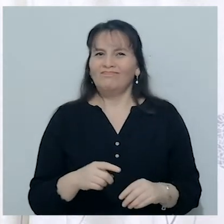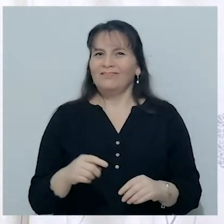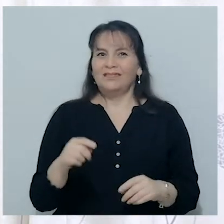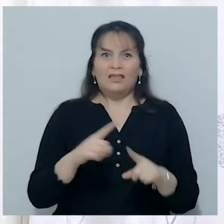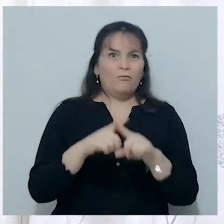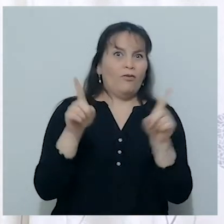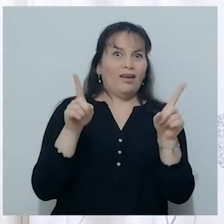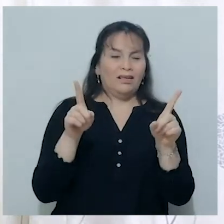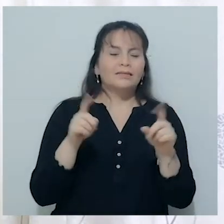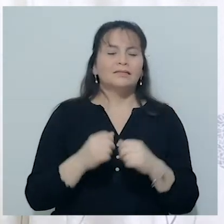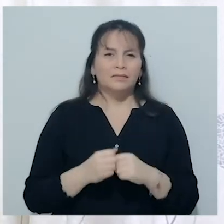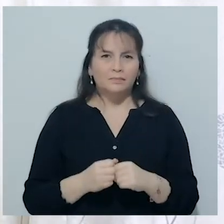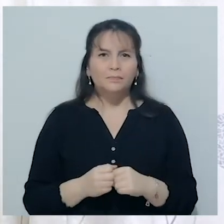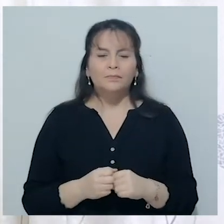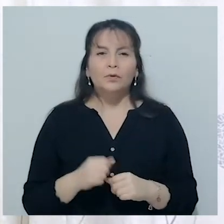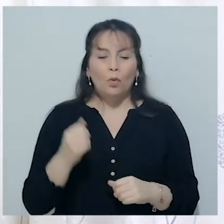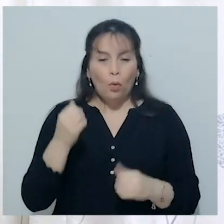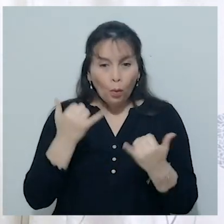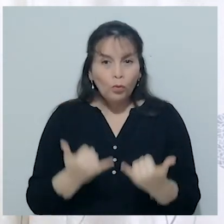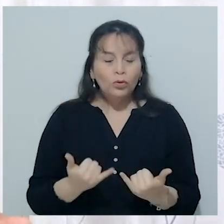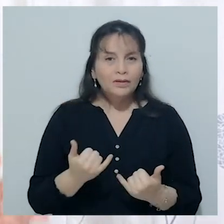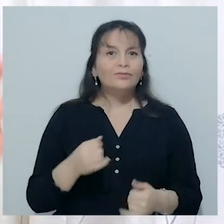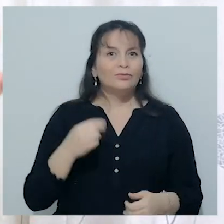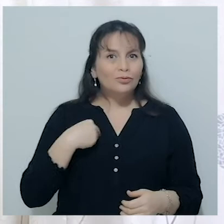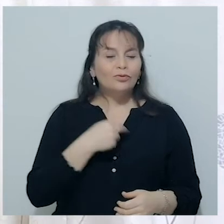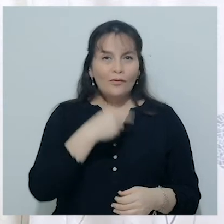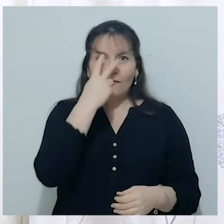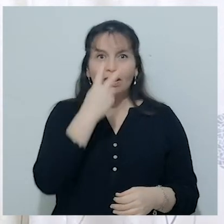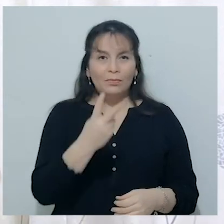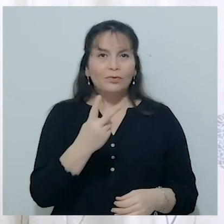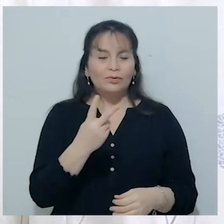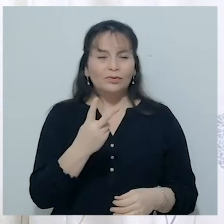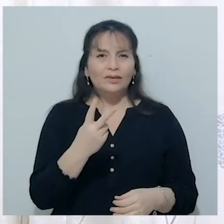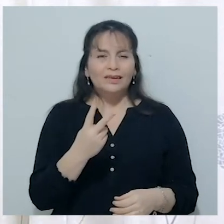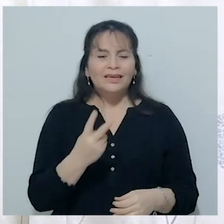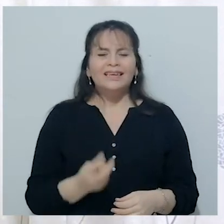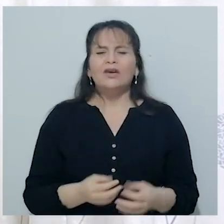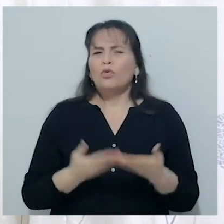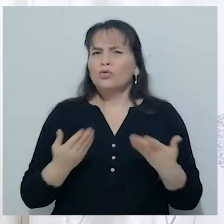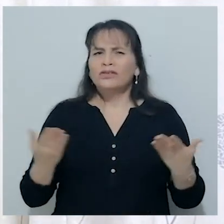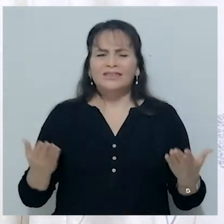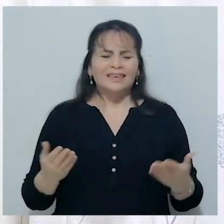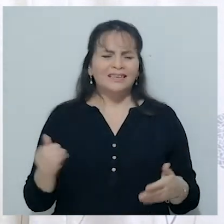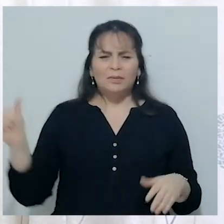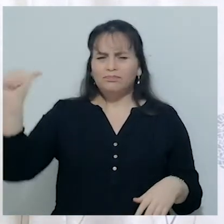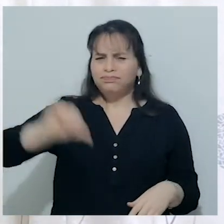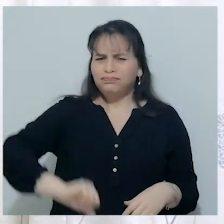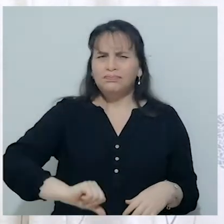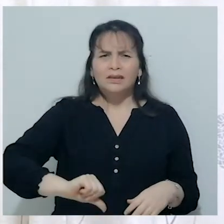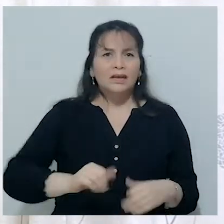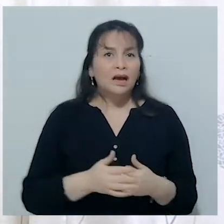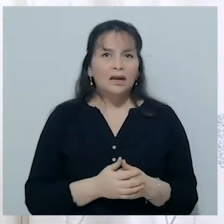contrario. Hoy somos testigos de situaciones que cada vez más están llevando a la degeneración, a